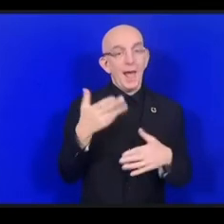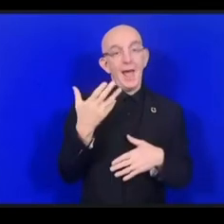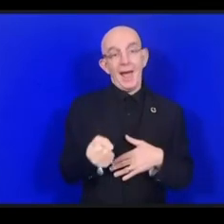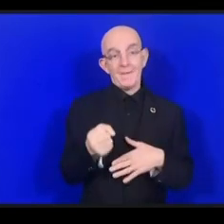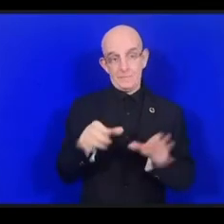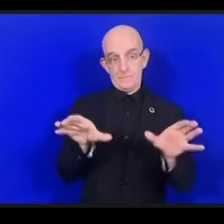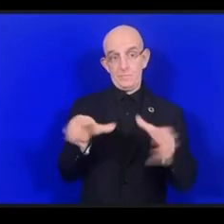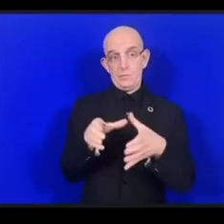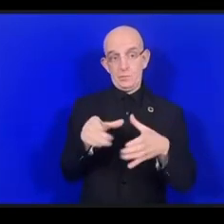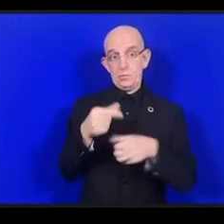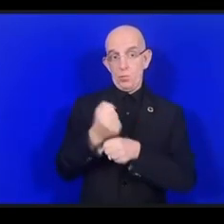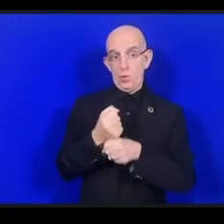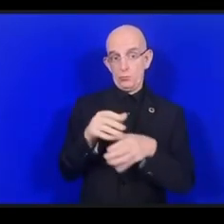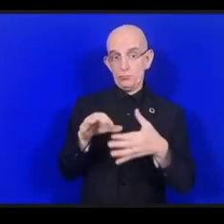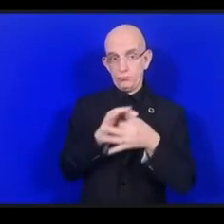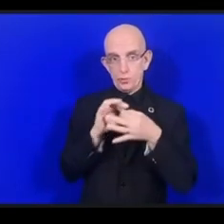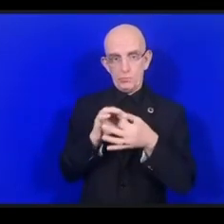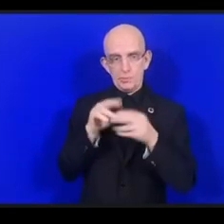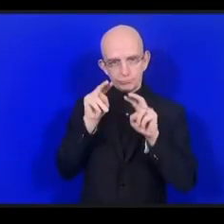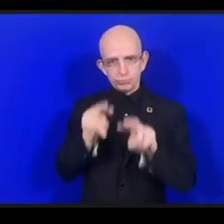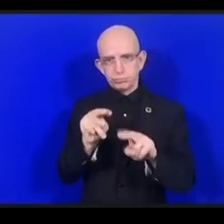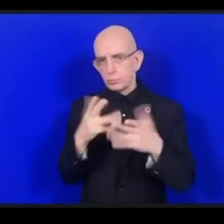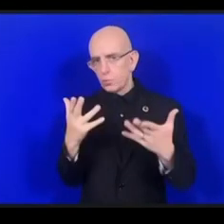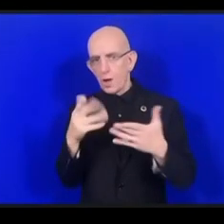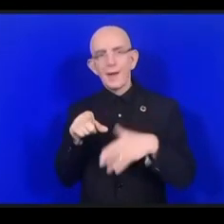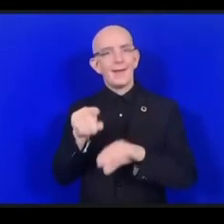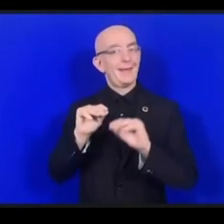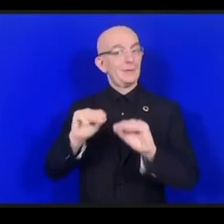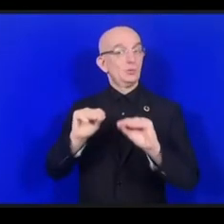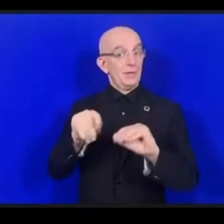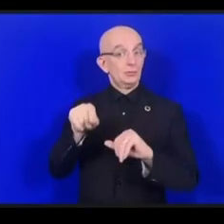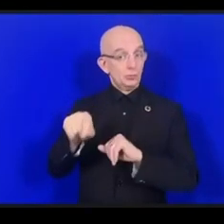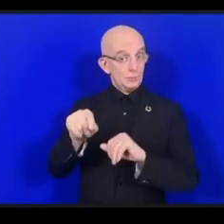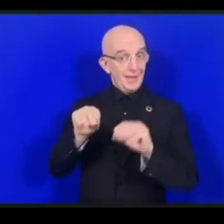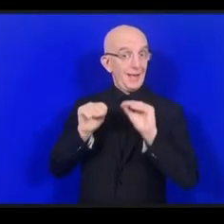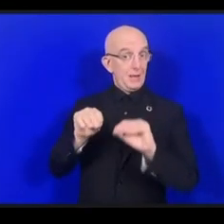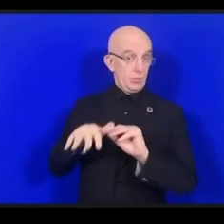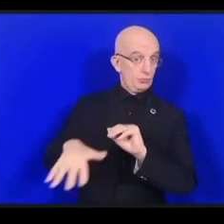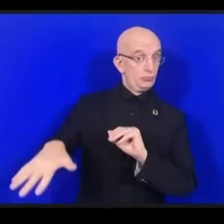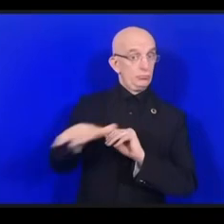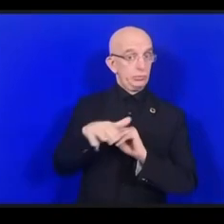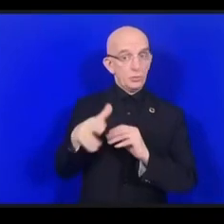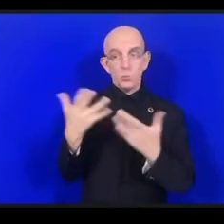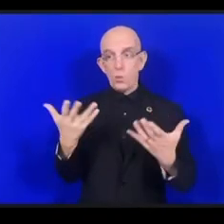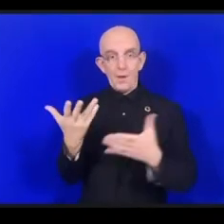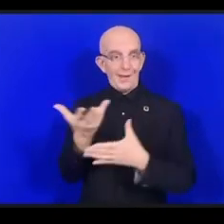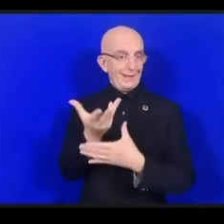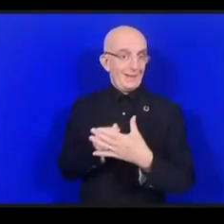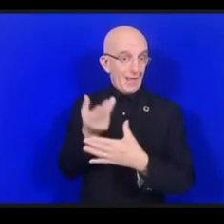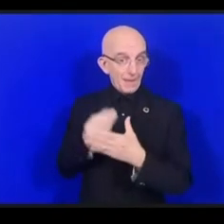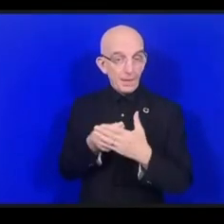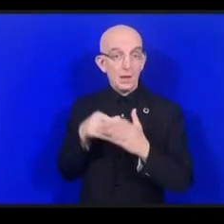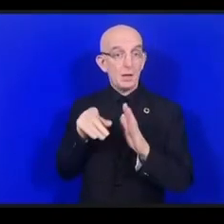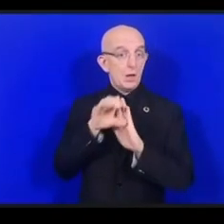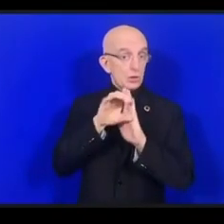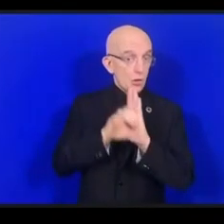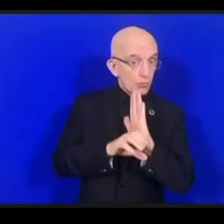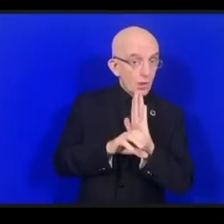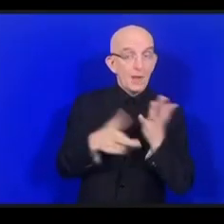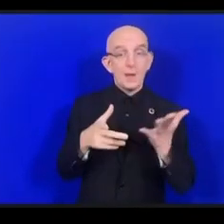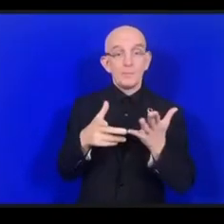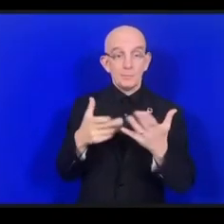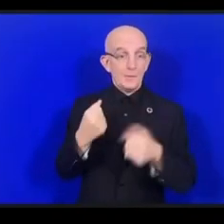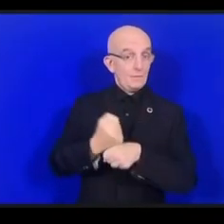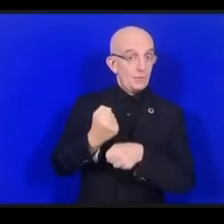en la formación profesional con respecto a las normas de ciberseguridad Y eso es ahí se está desarrollando una propuesta para